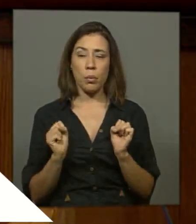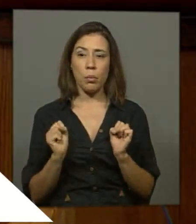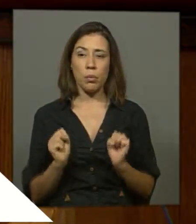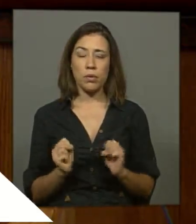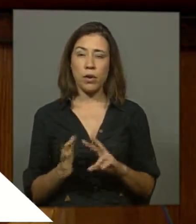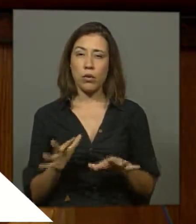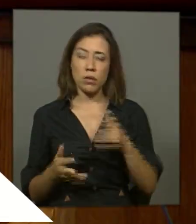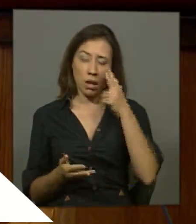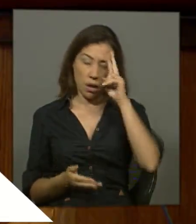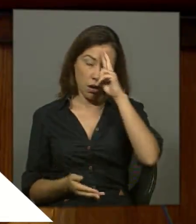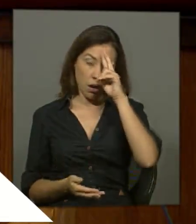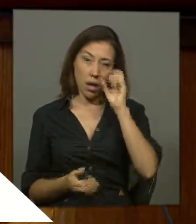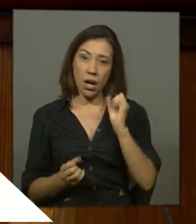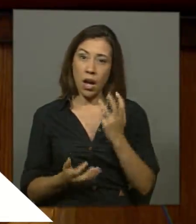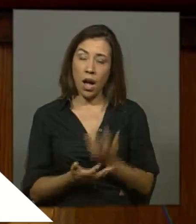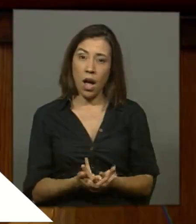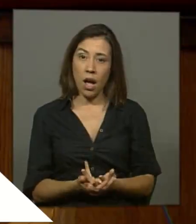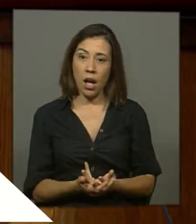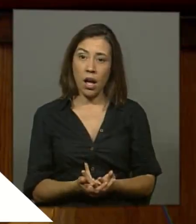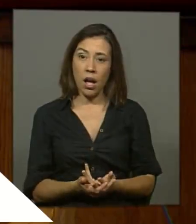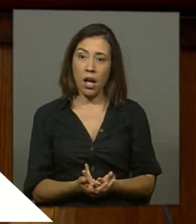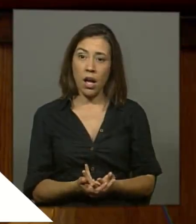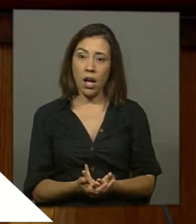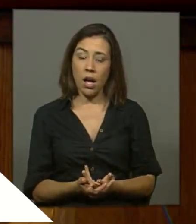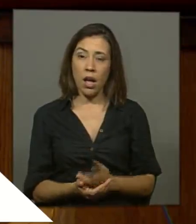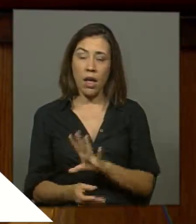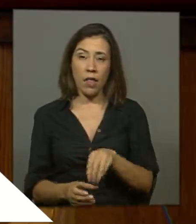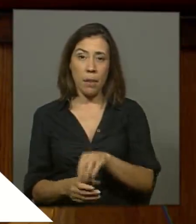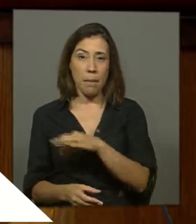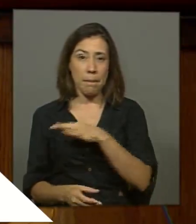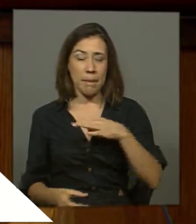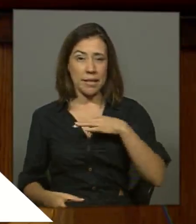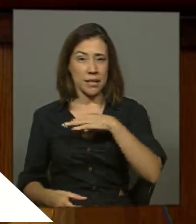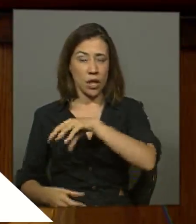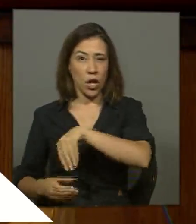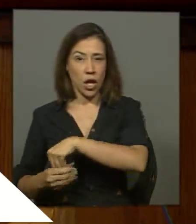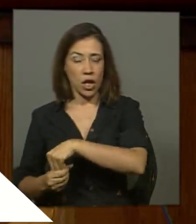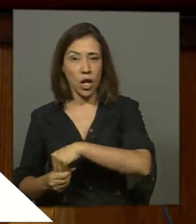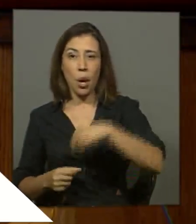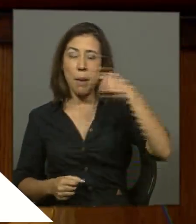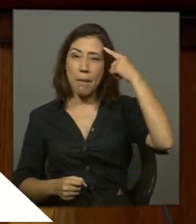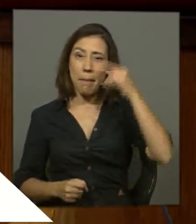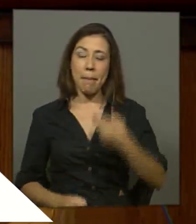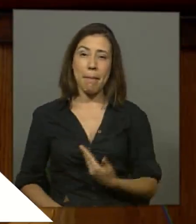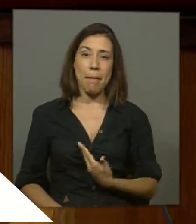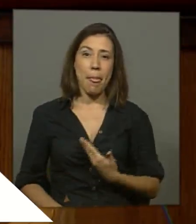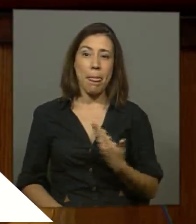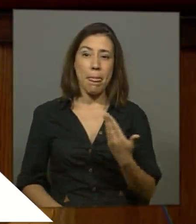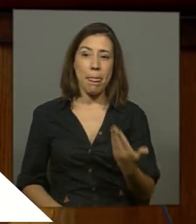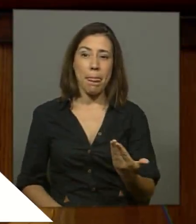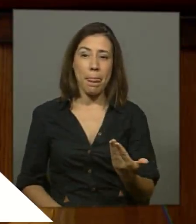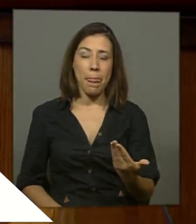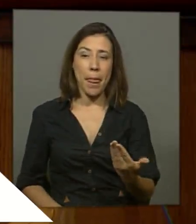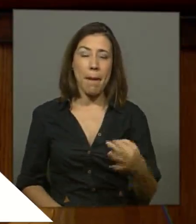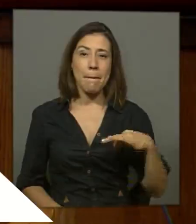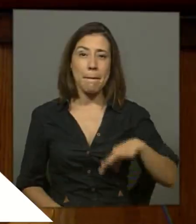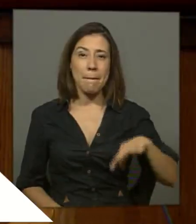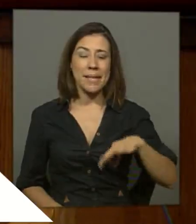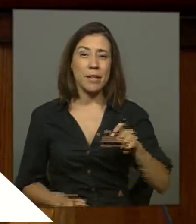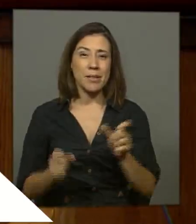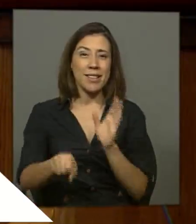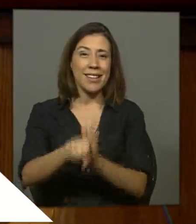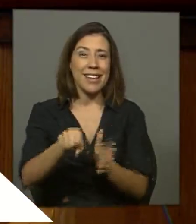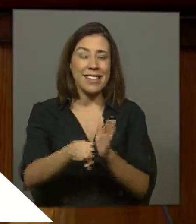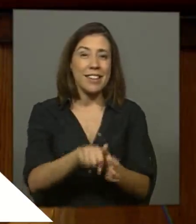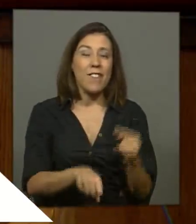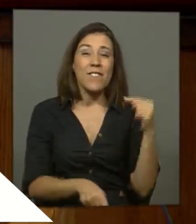anomalías que pudiesen haber ocurrido en el Ministerio del interior para otorgar pensiones a exonerados